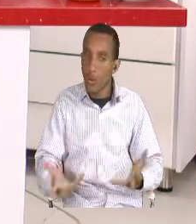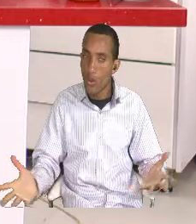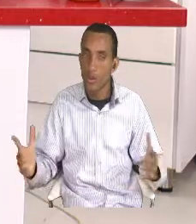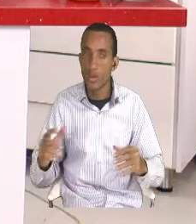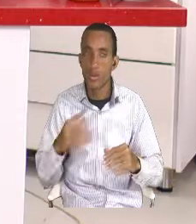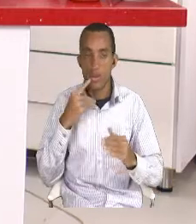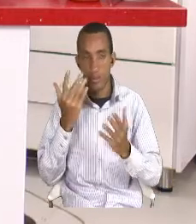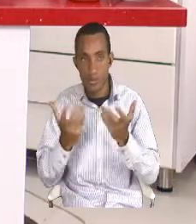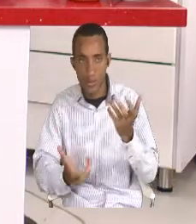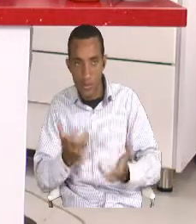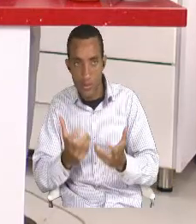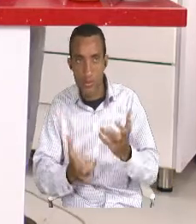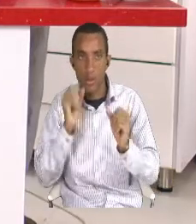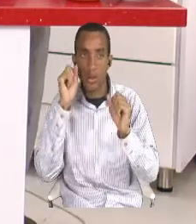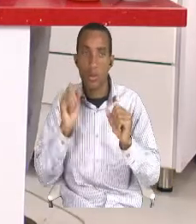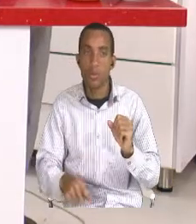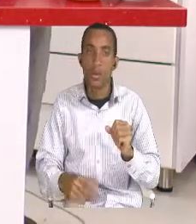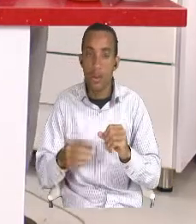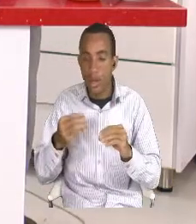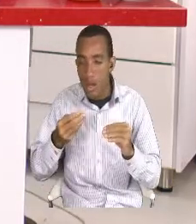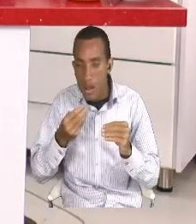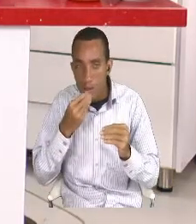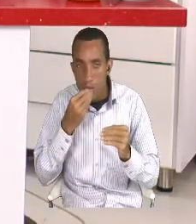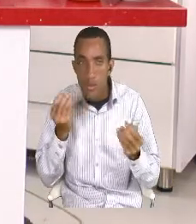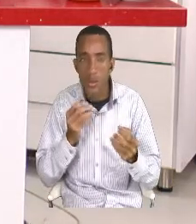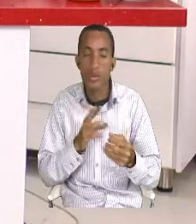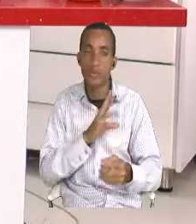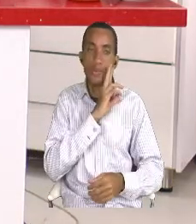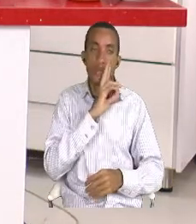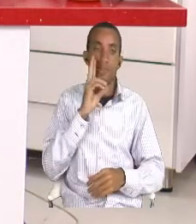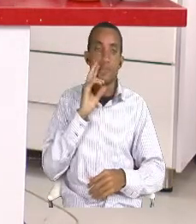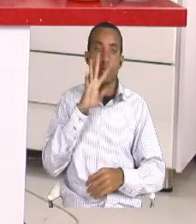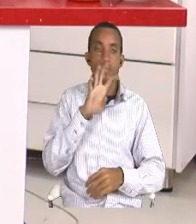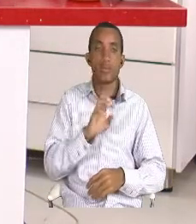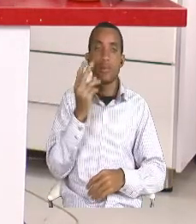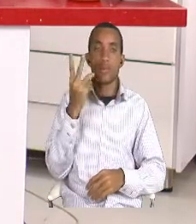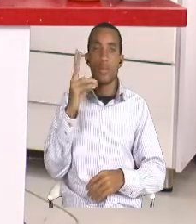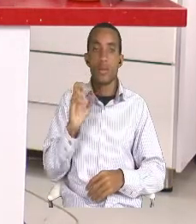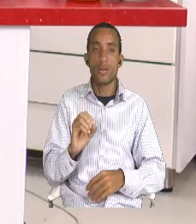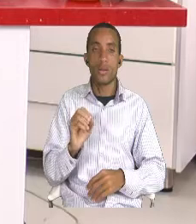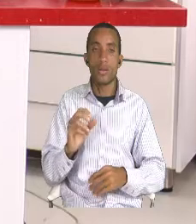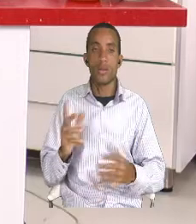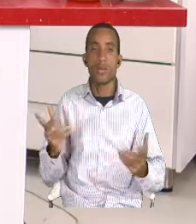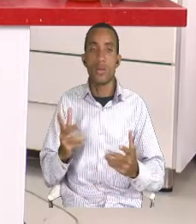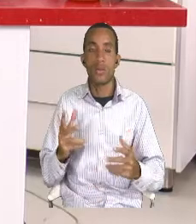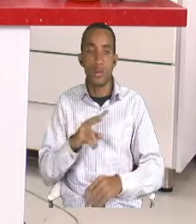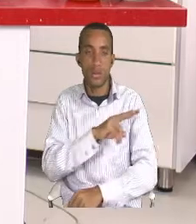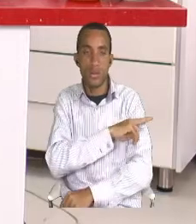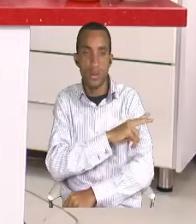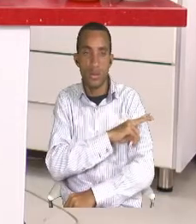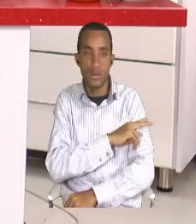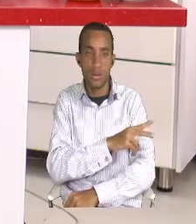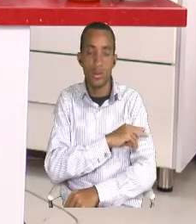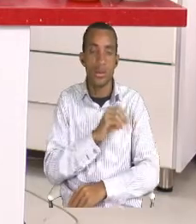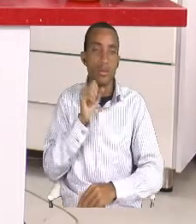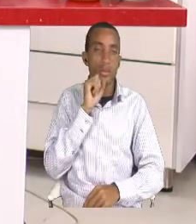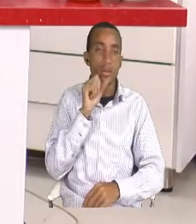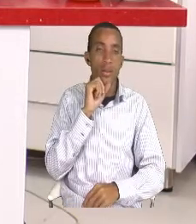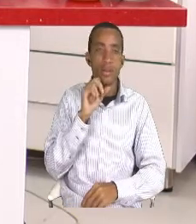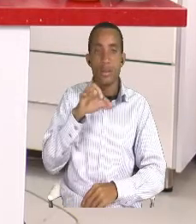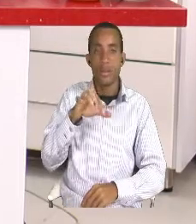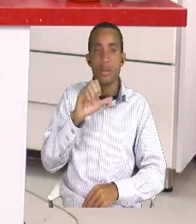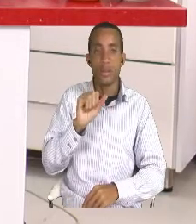las puedan ustedes ir a degustar precisamente en su restaurante 920 Gourmet, ubicados en el Hotel Barranca Bermeja Plaza. Ya saben que ahí Sergio,